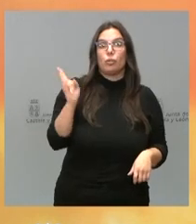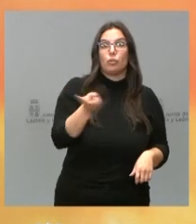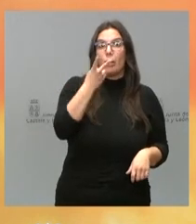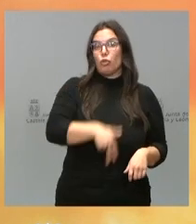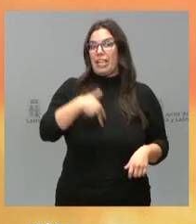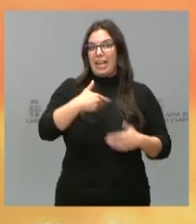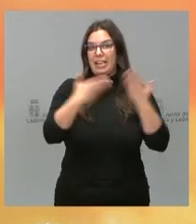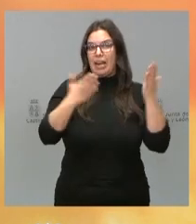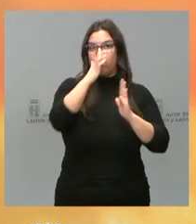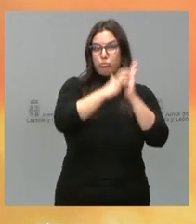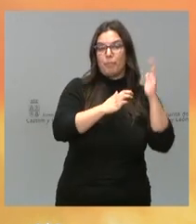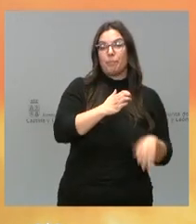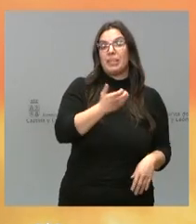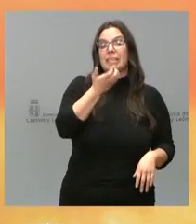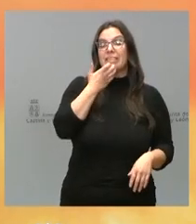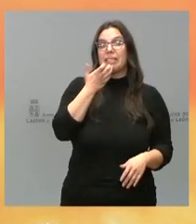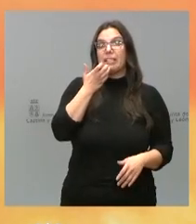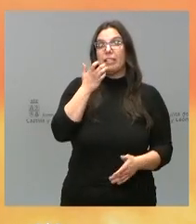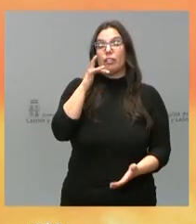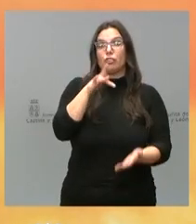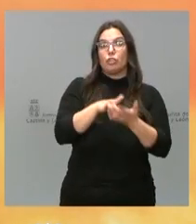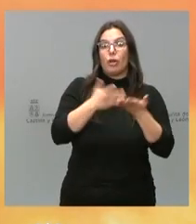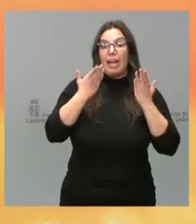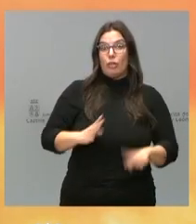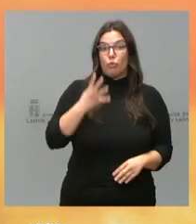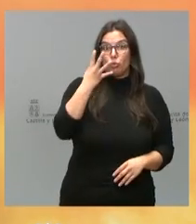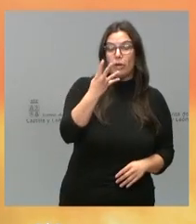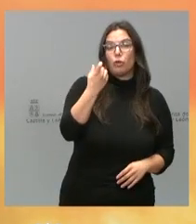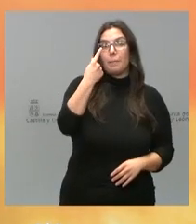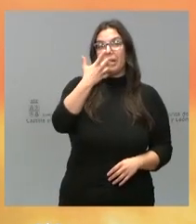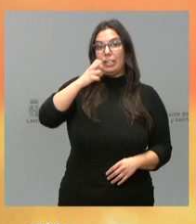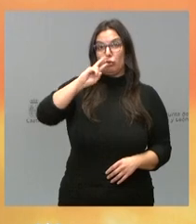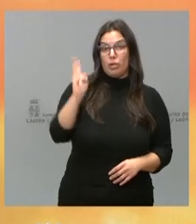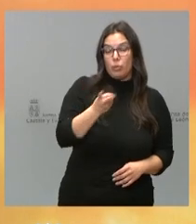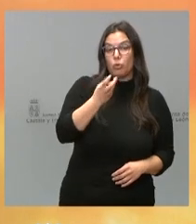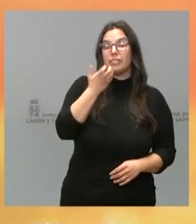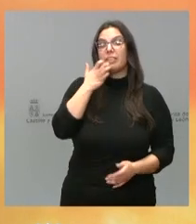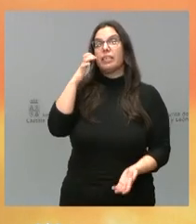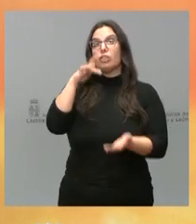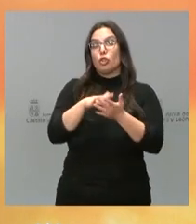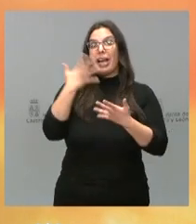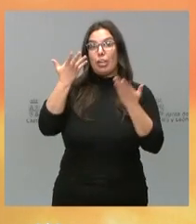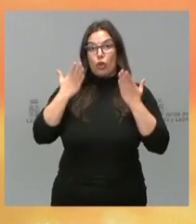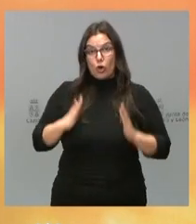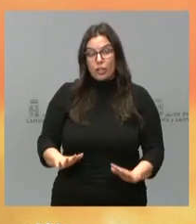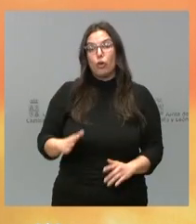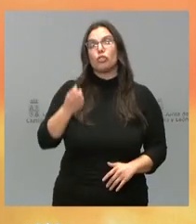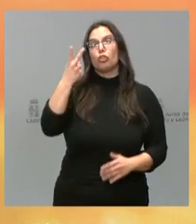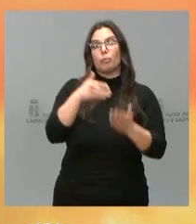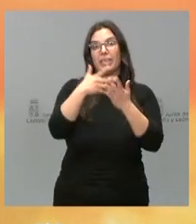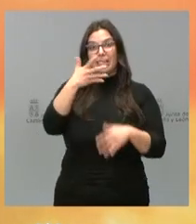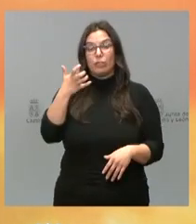general 1500 euros con cuatro descendientes 2.500 con cinco descendientes